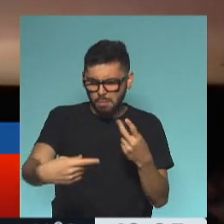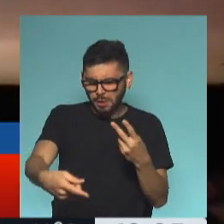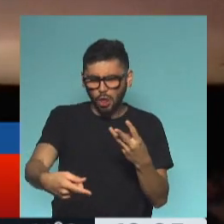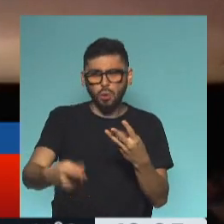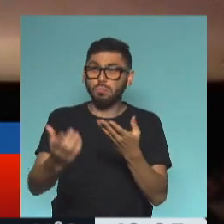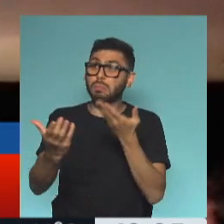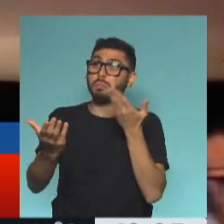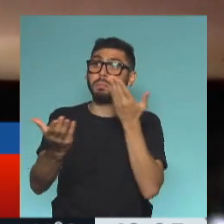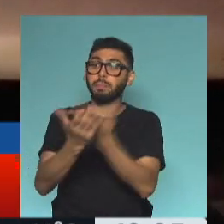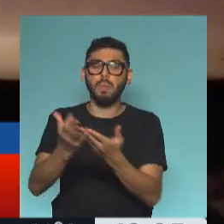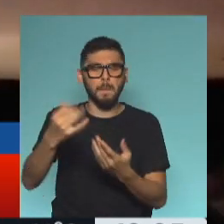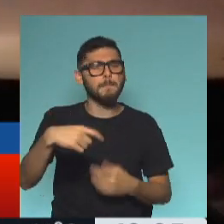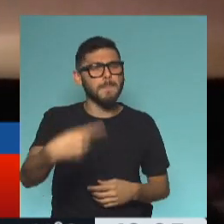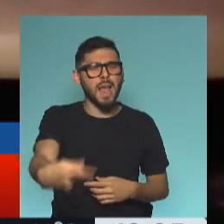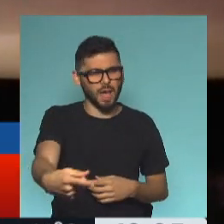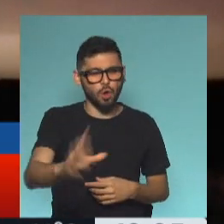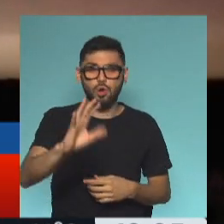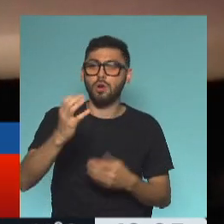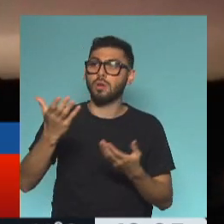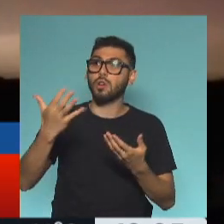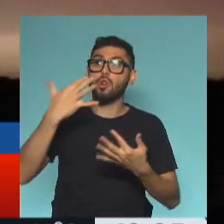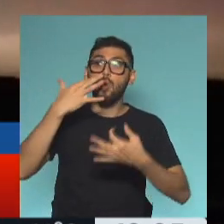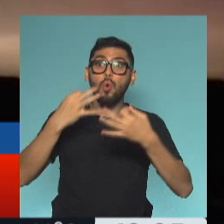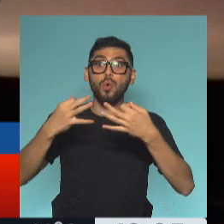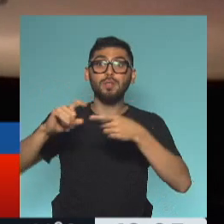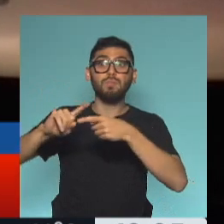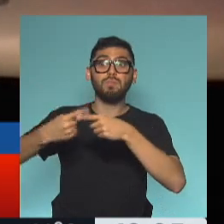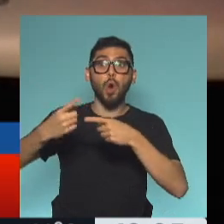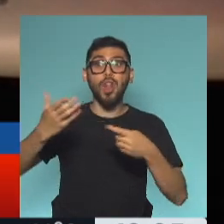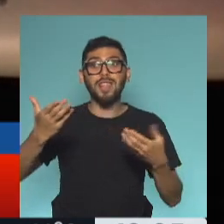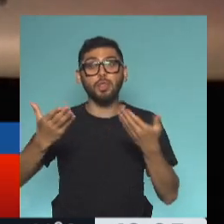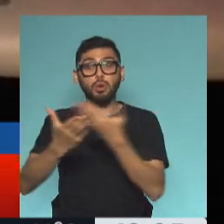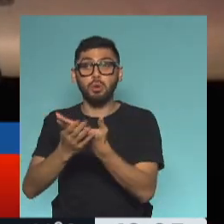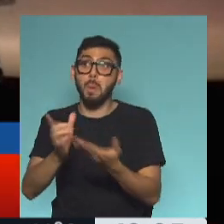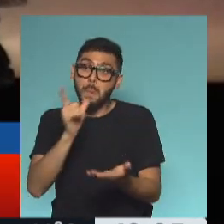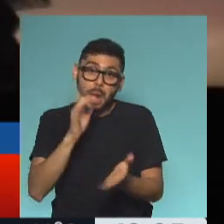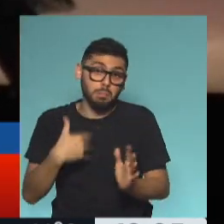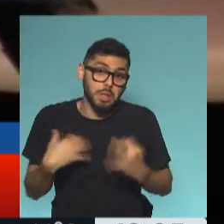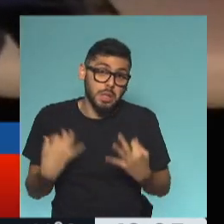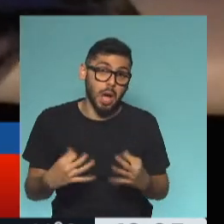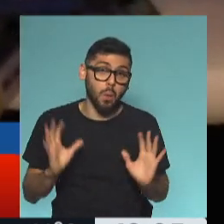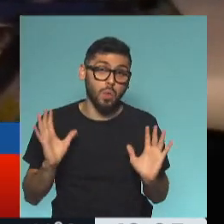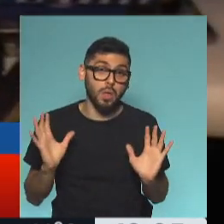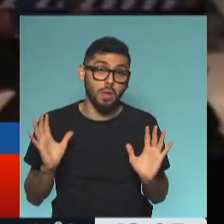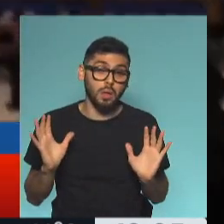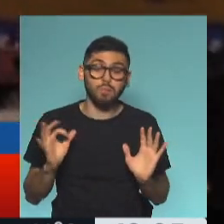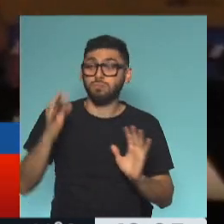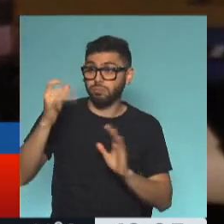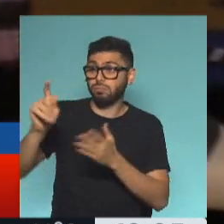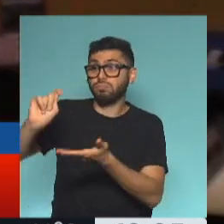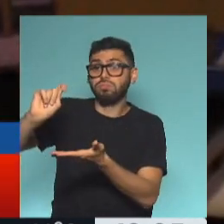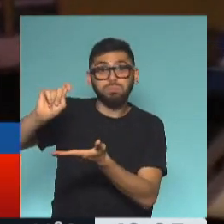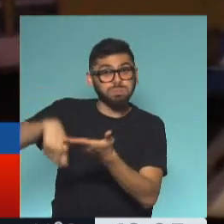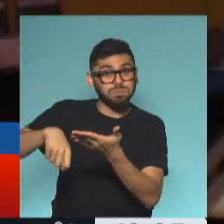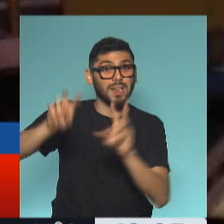pedido de juicio político pasado, sí. O sea, de juicio político a la corte, que me parece absolutamente lógico. Porque después de haber fallado como falló